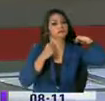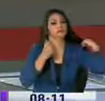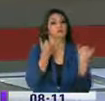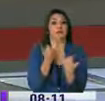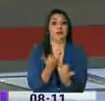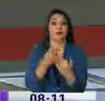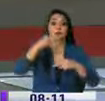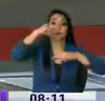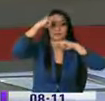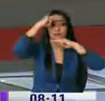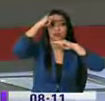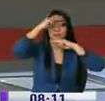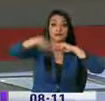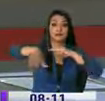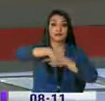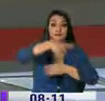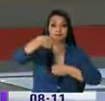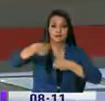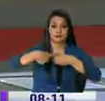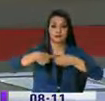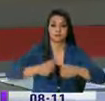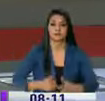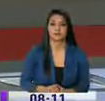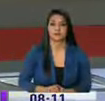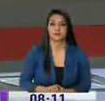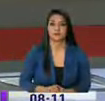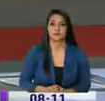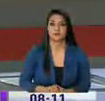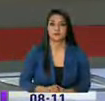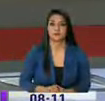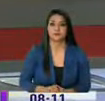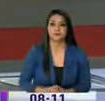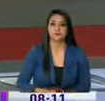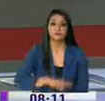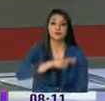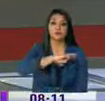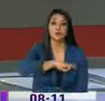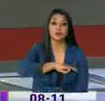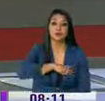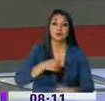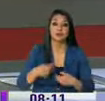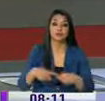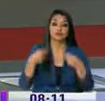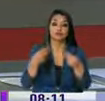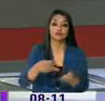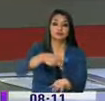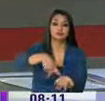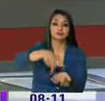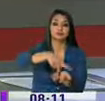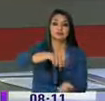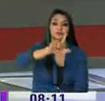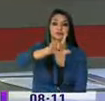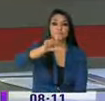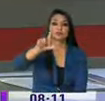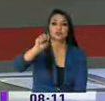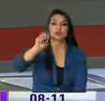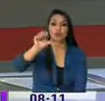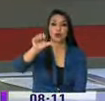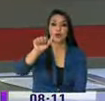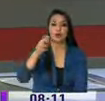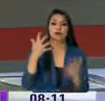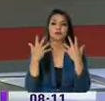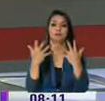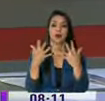Vamos ahora con noticias del Distrito Metropolitano de nuestra querida capital. El municipio dotó a la parroquia de Yoa de varias obras, pero la